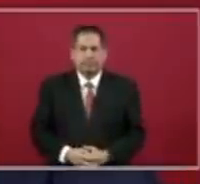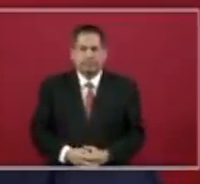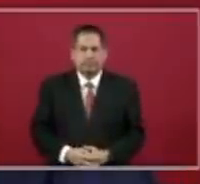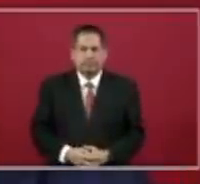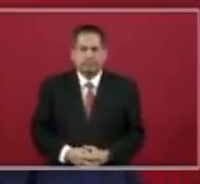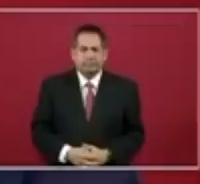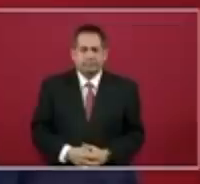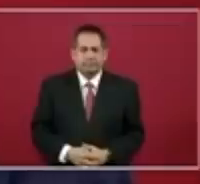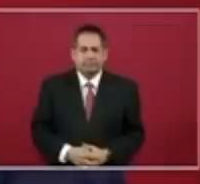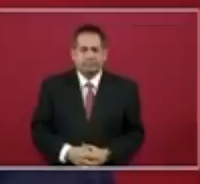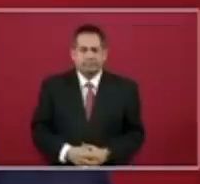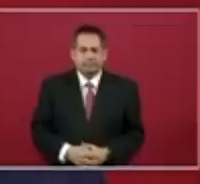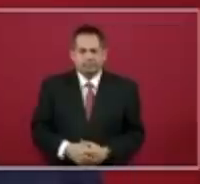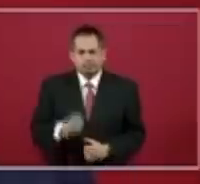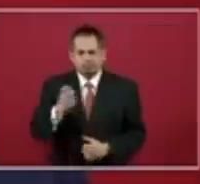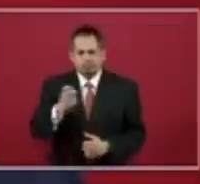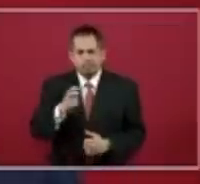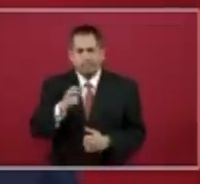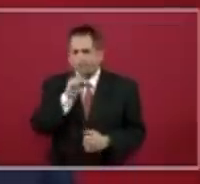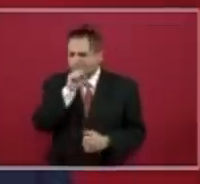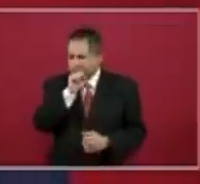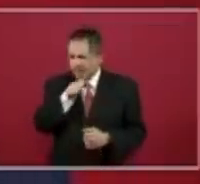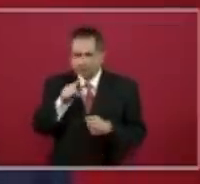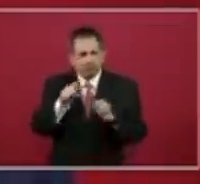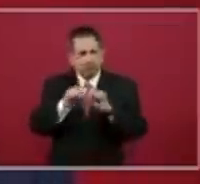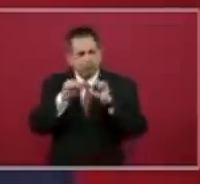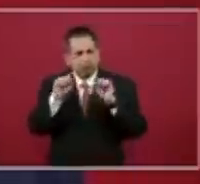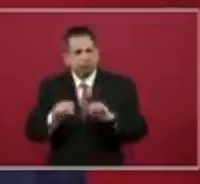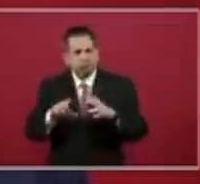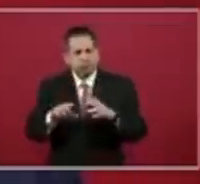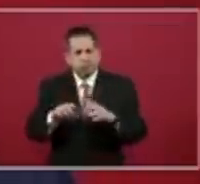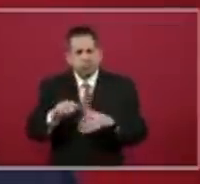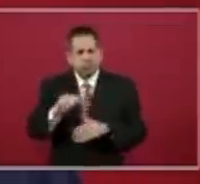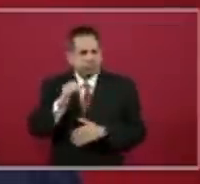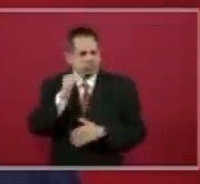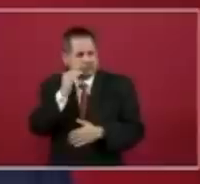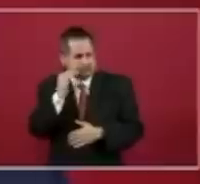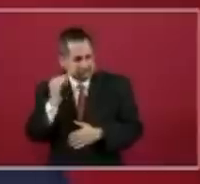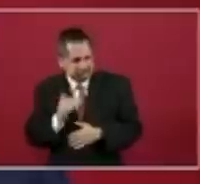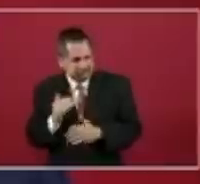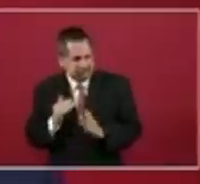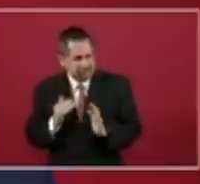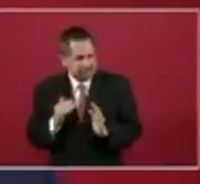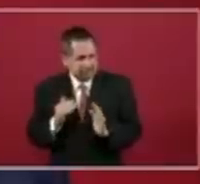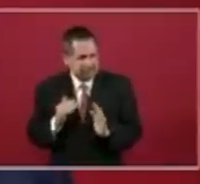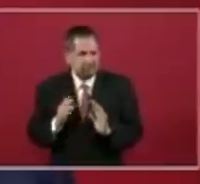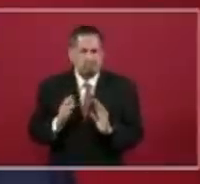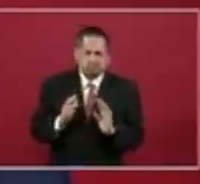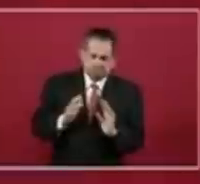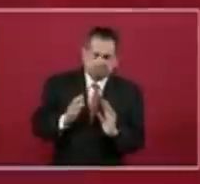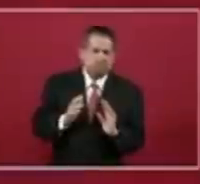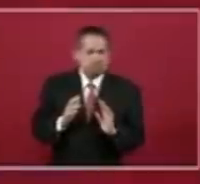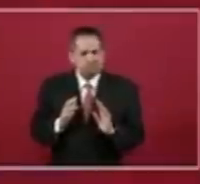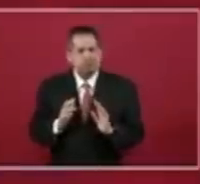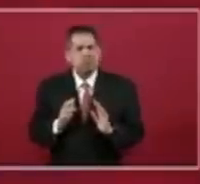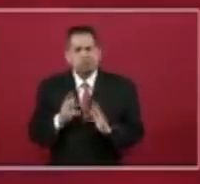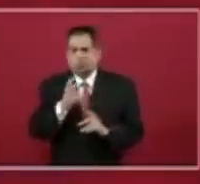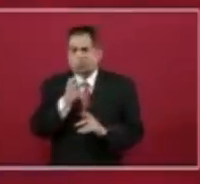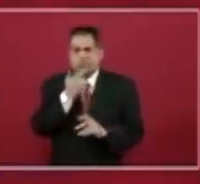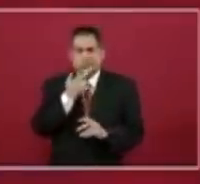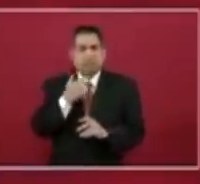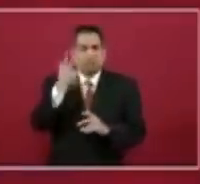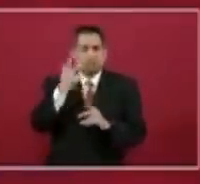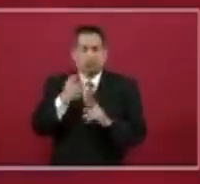Y es un sistema imperfecto, pero es lo mejor